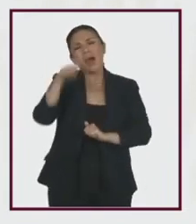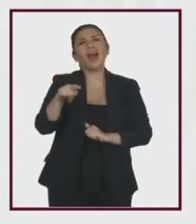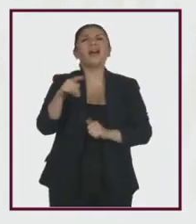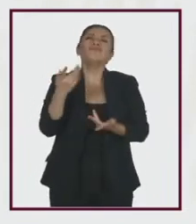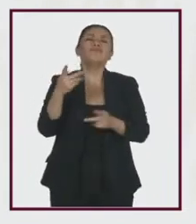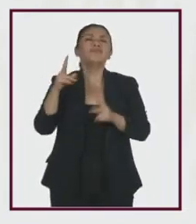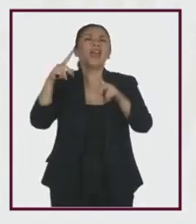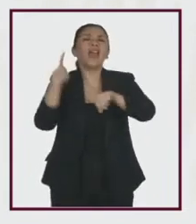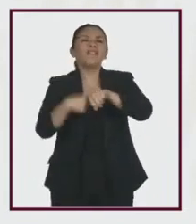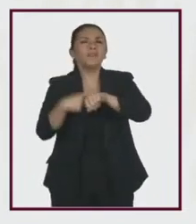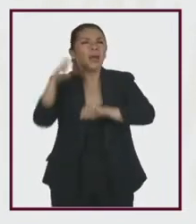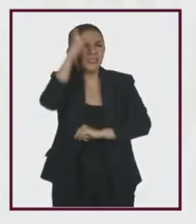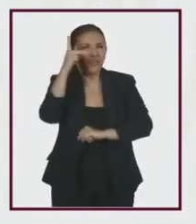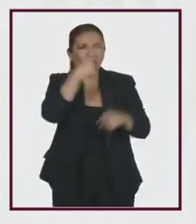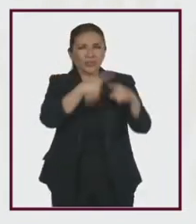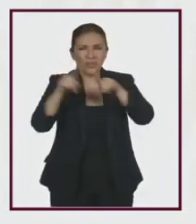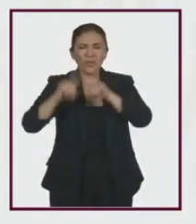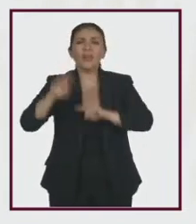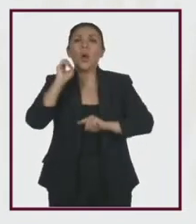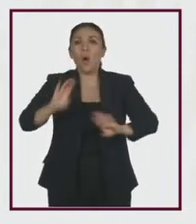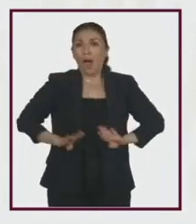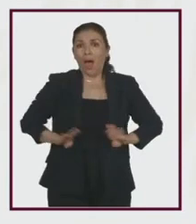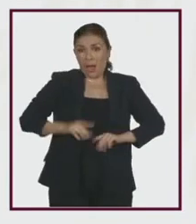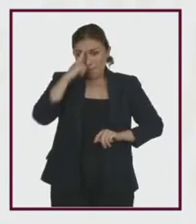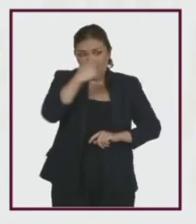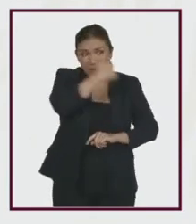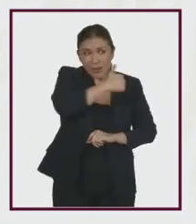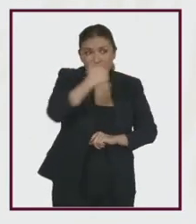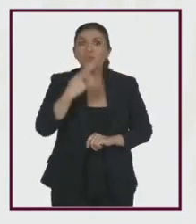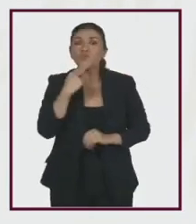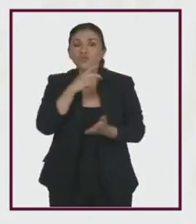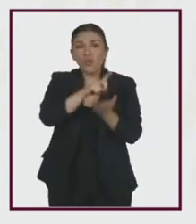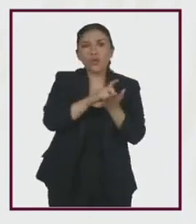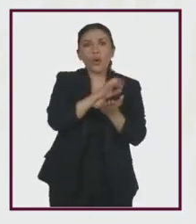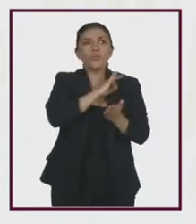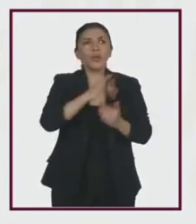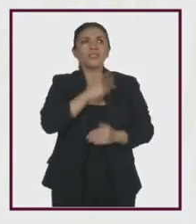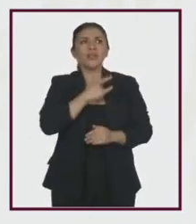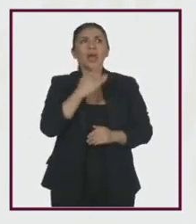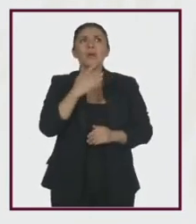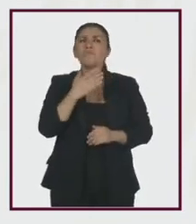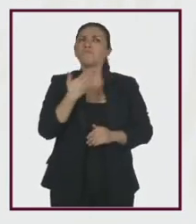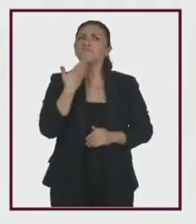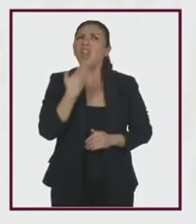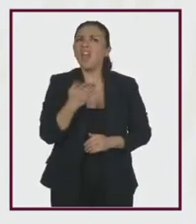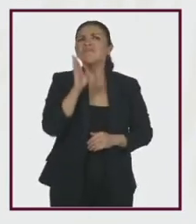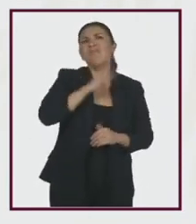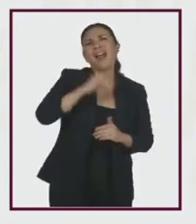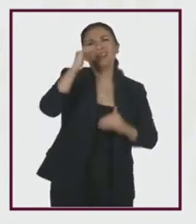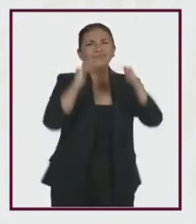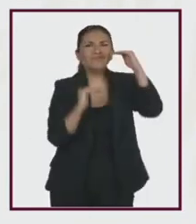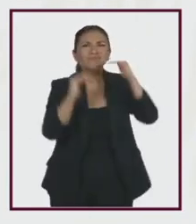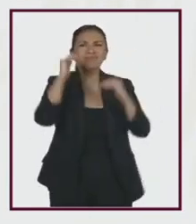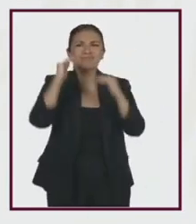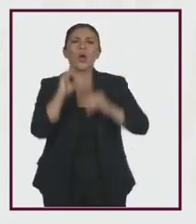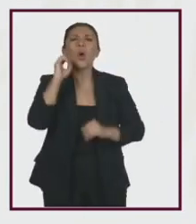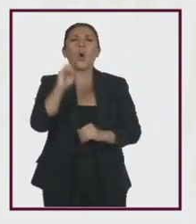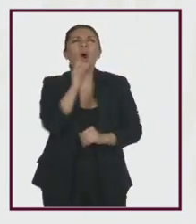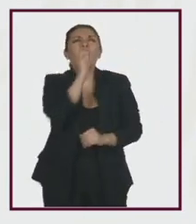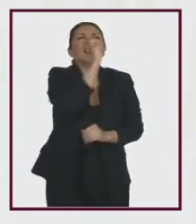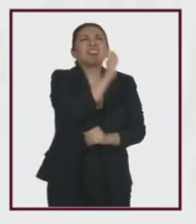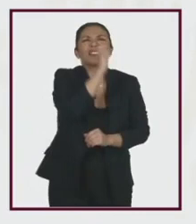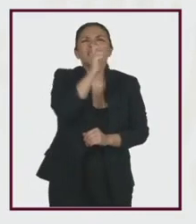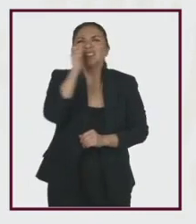de cómo la forma en la que consumimos va a dar mayor o menor efecto, el significado que tienen las sustancias como tal, y por